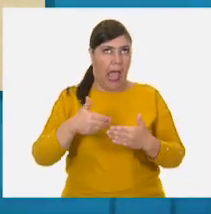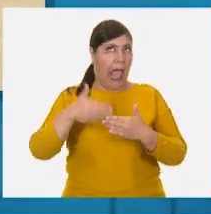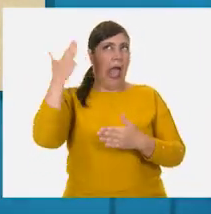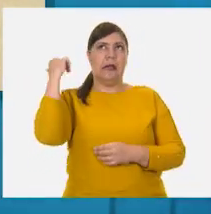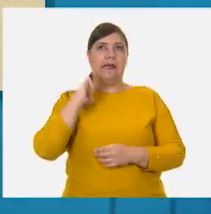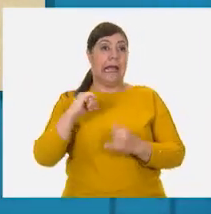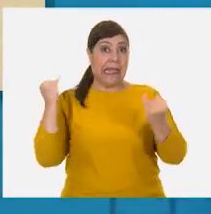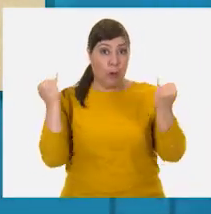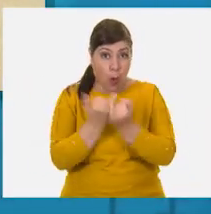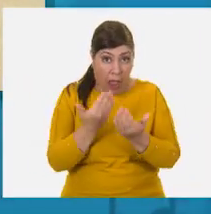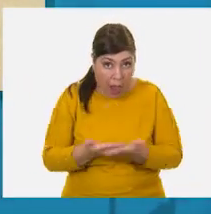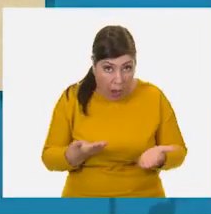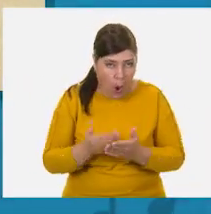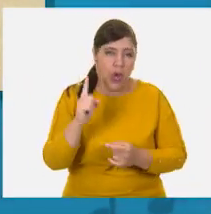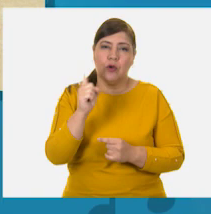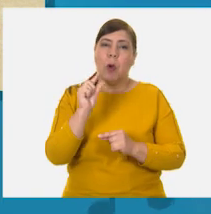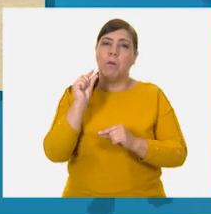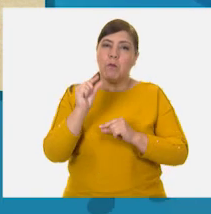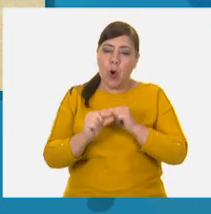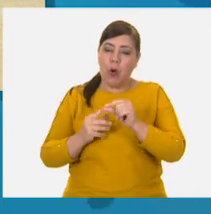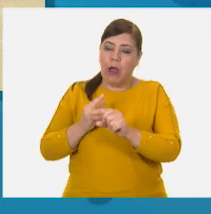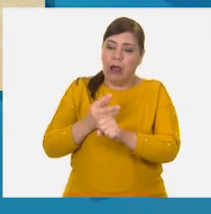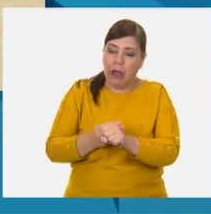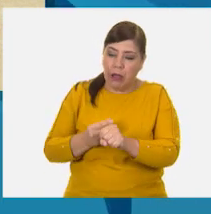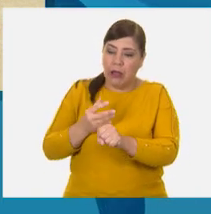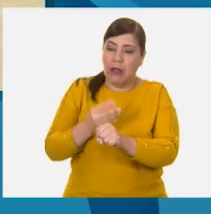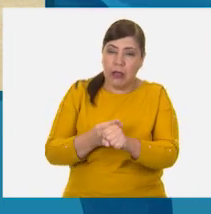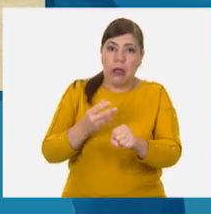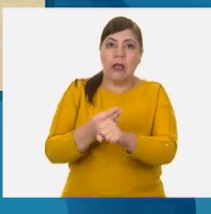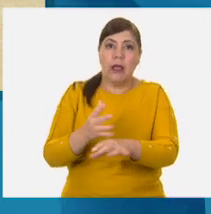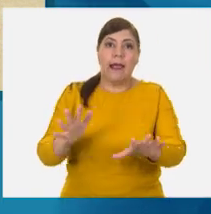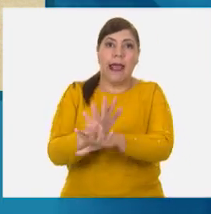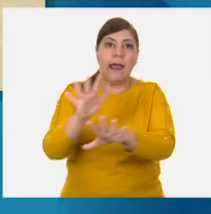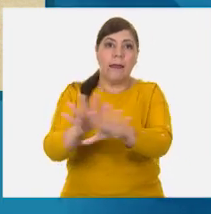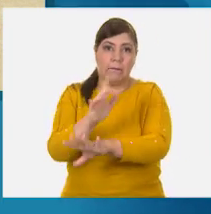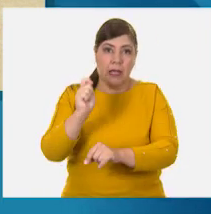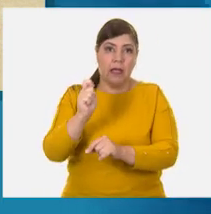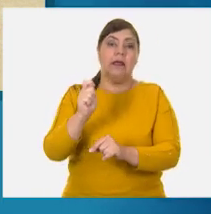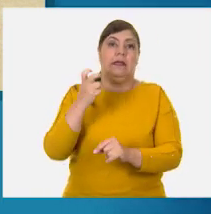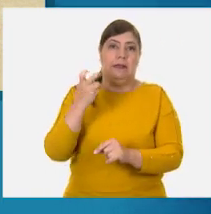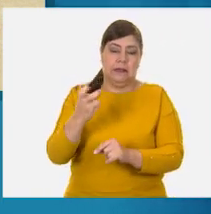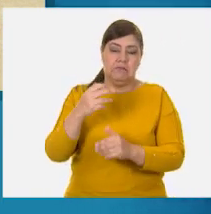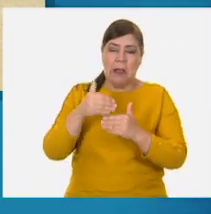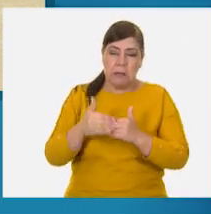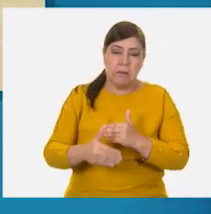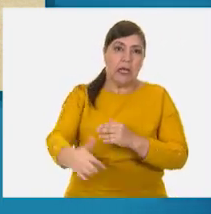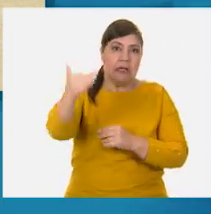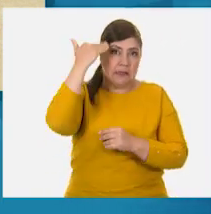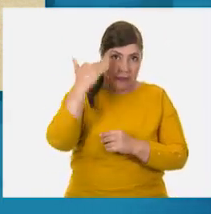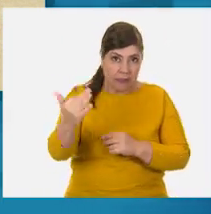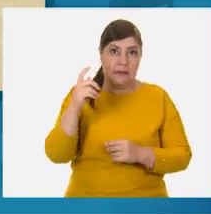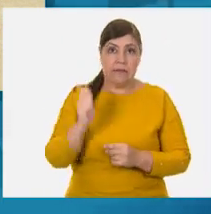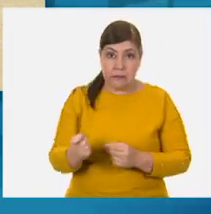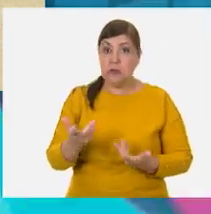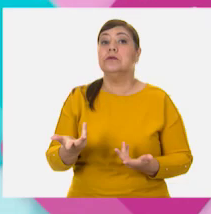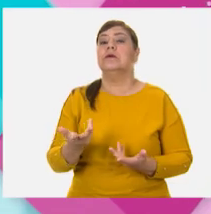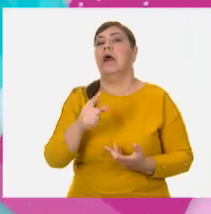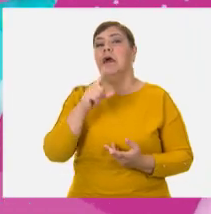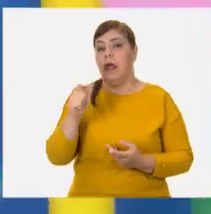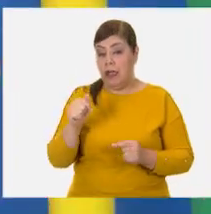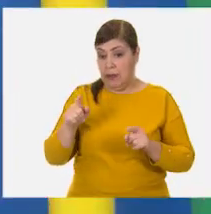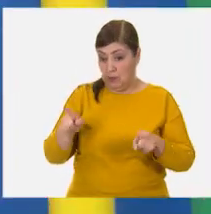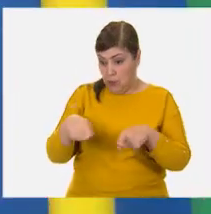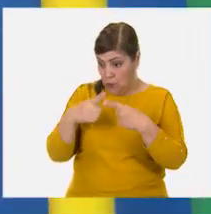día, sino que se fue modificando en esta parte del mundo a lo largo de los siglos. Y siguiendo con la